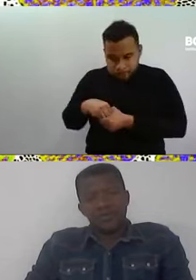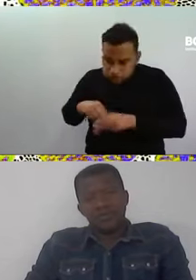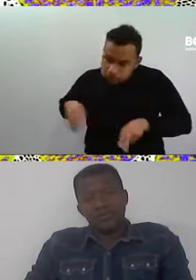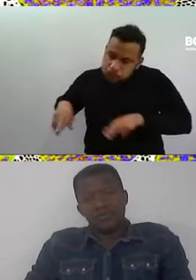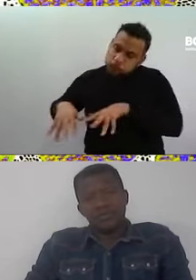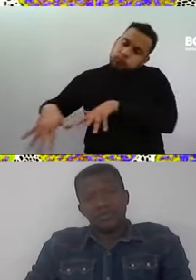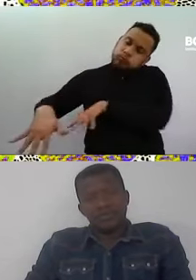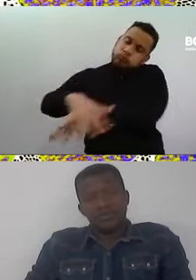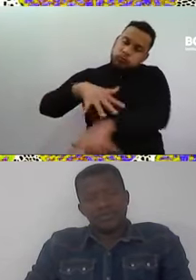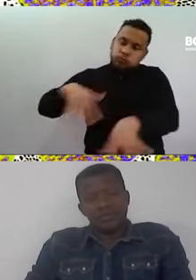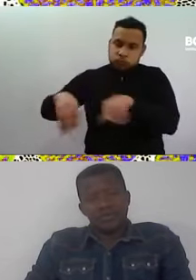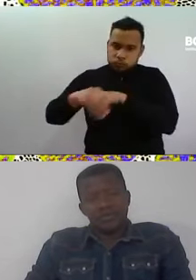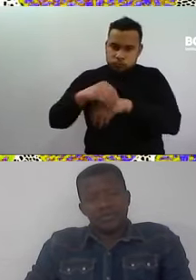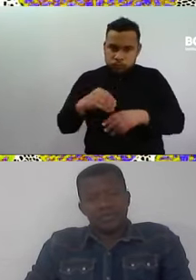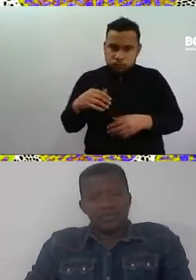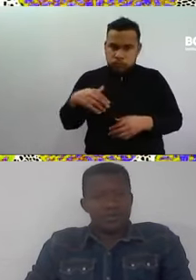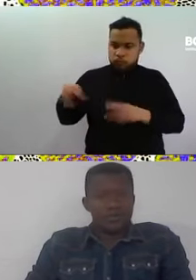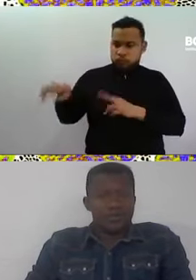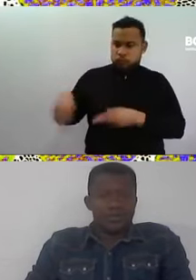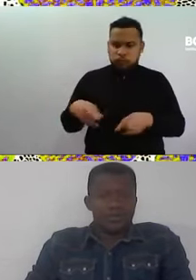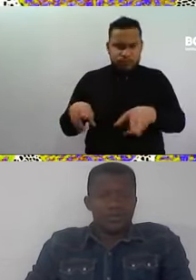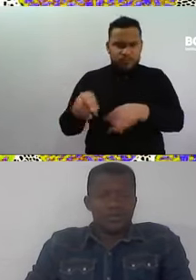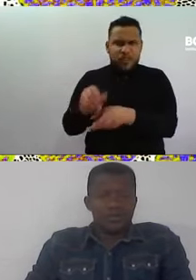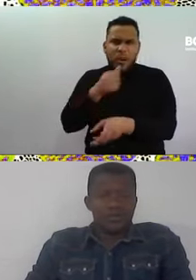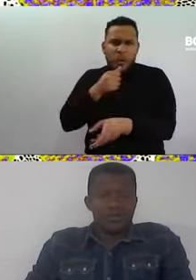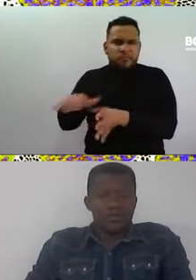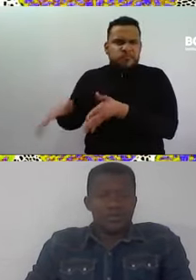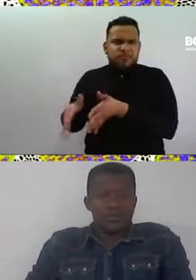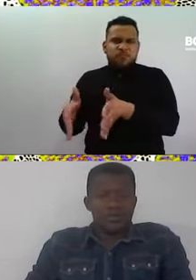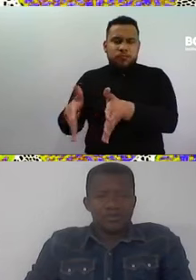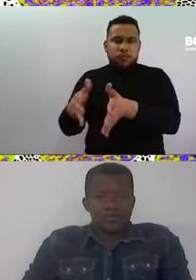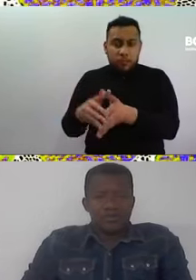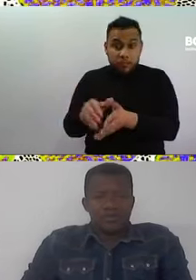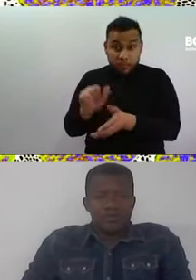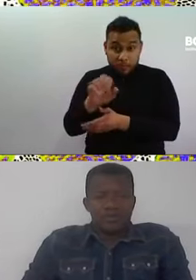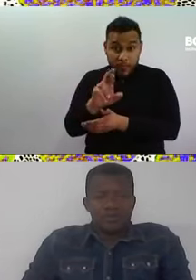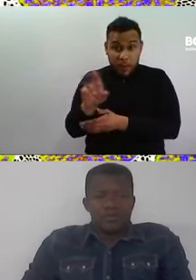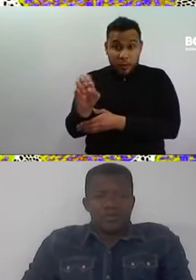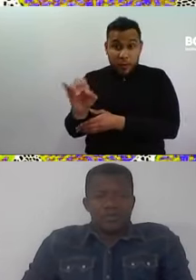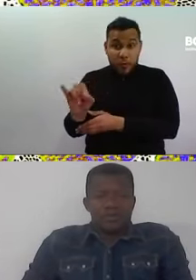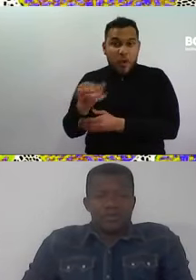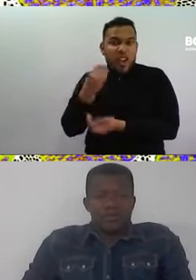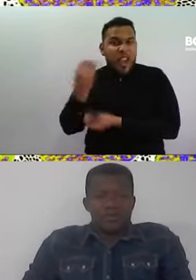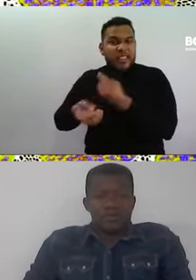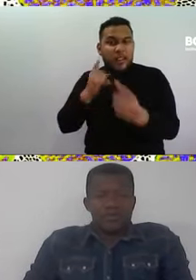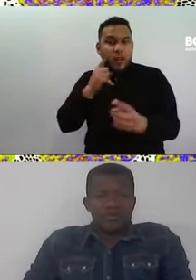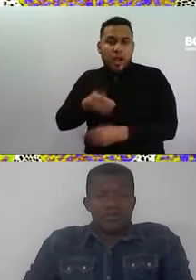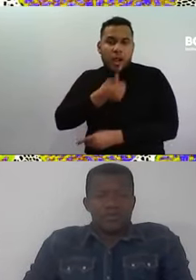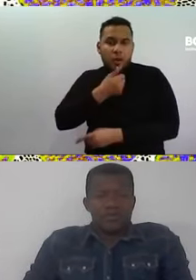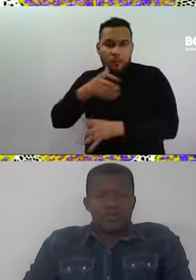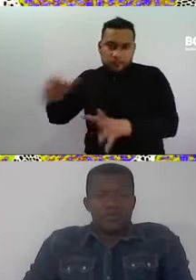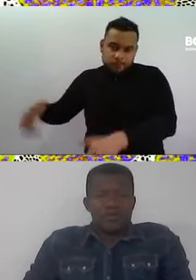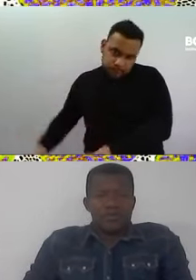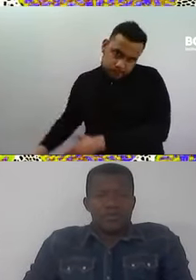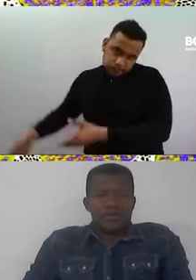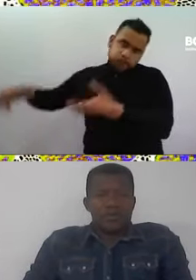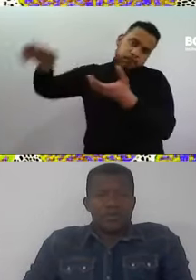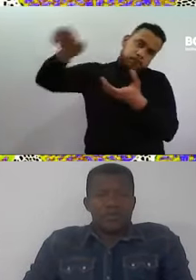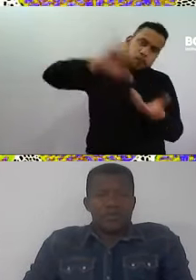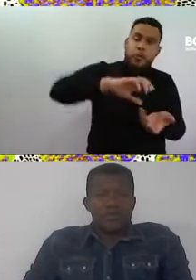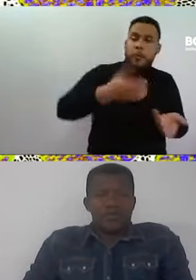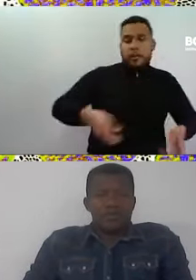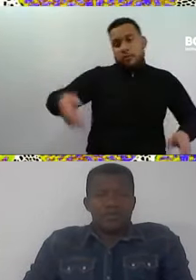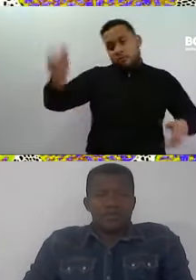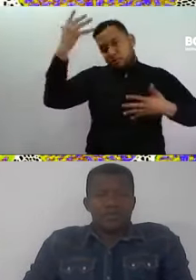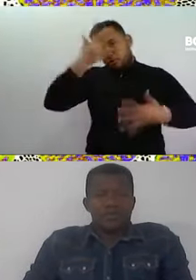igual. Tú te vas a bañar. Todo el que va al arroyo va a buscar agua. O para beber, o para bañarse, o para